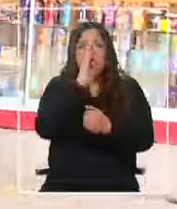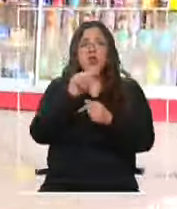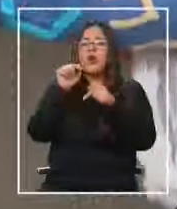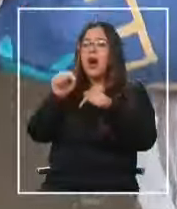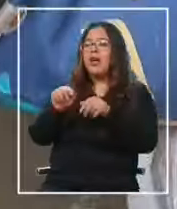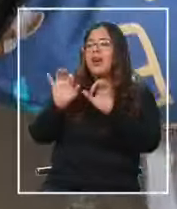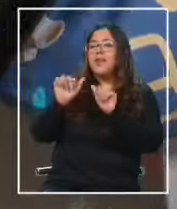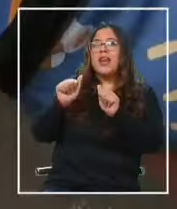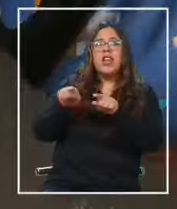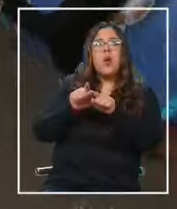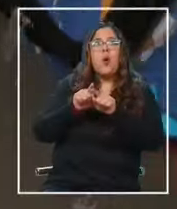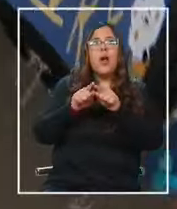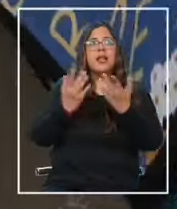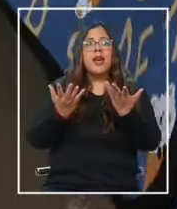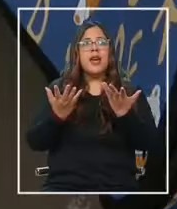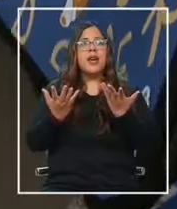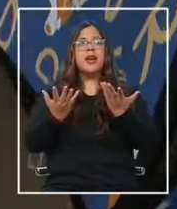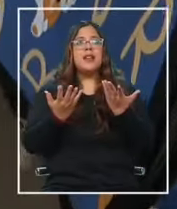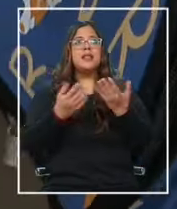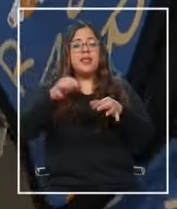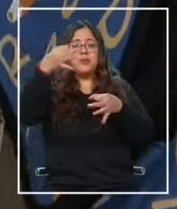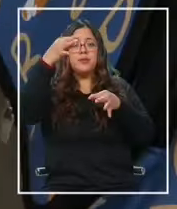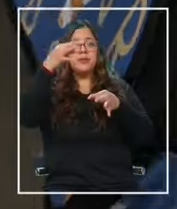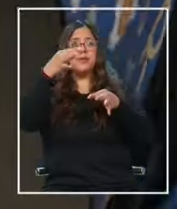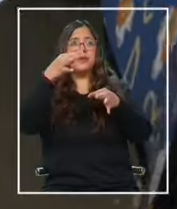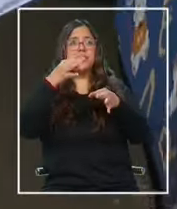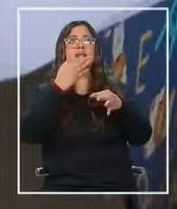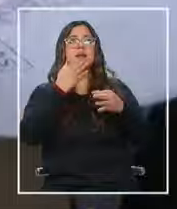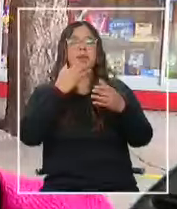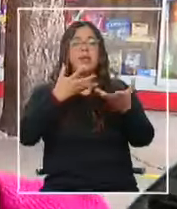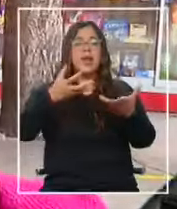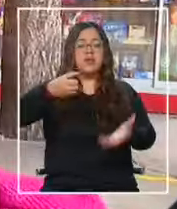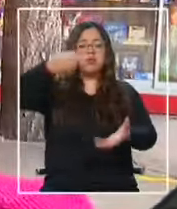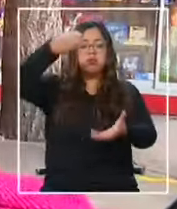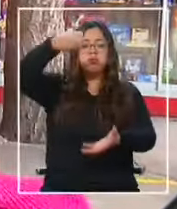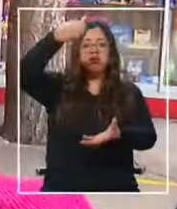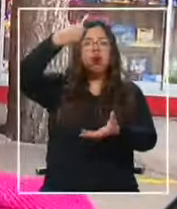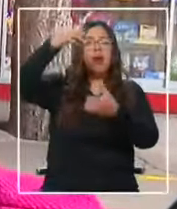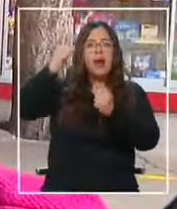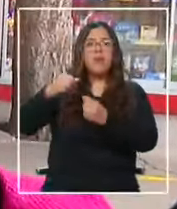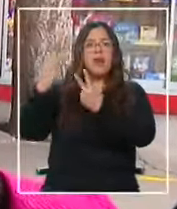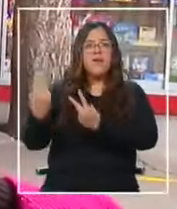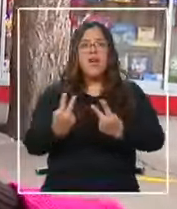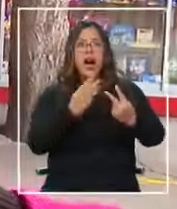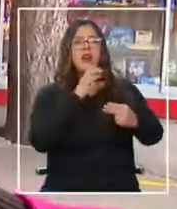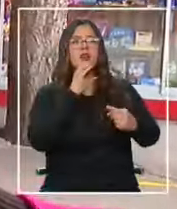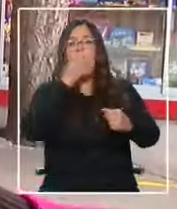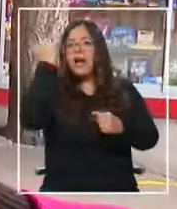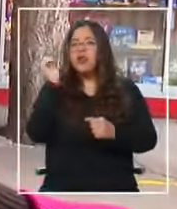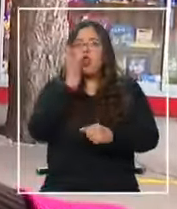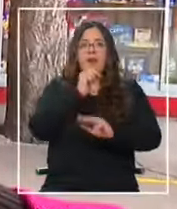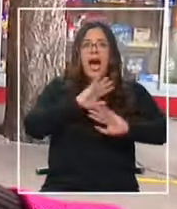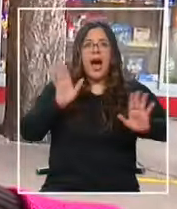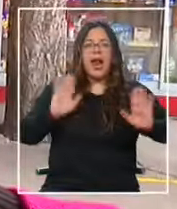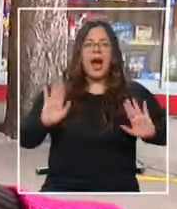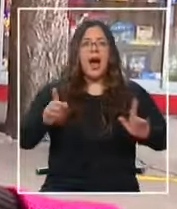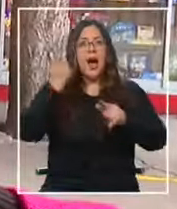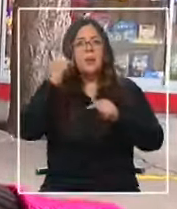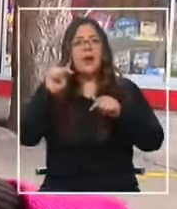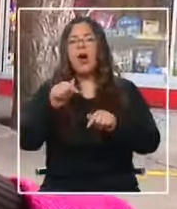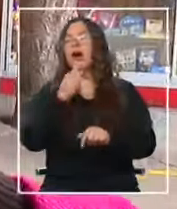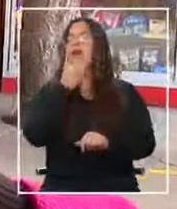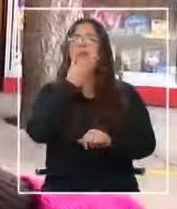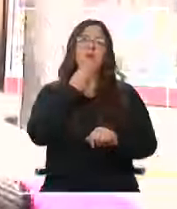nada, tener su carnet y un canín para poder trasladarlo a Concepción. Antes no había nada, ¿cómo poder trasladarlo? Pero